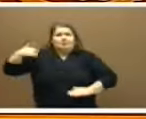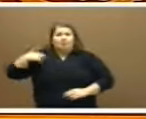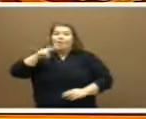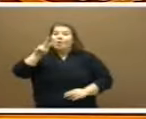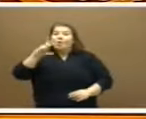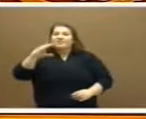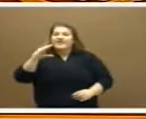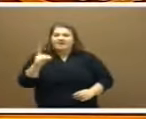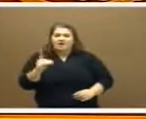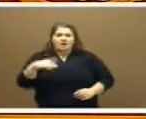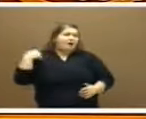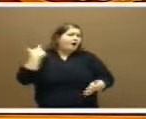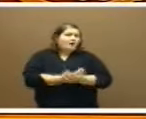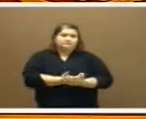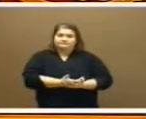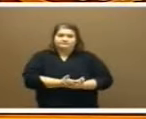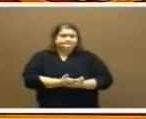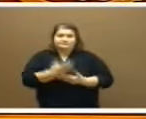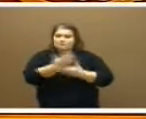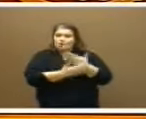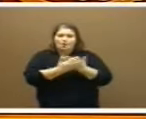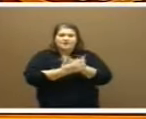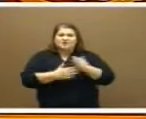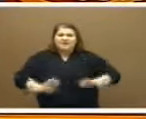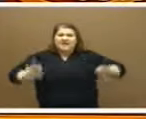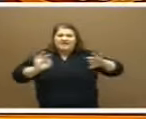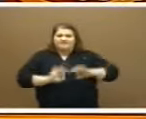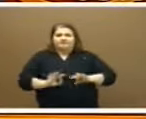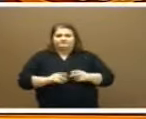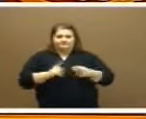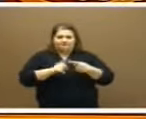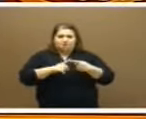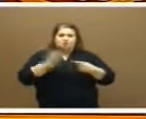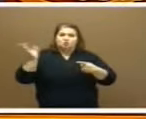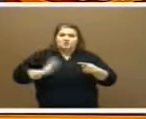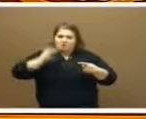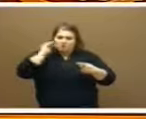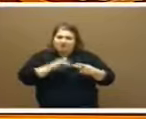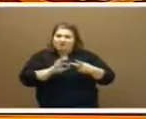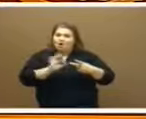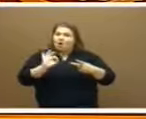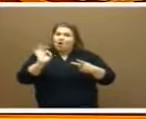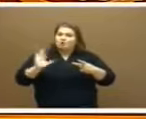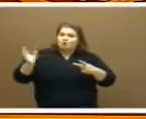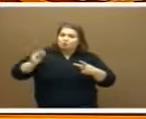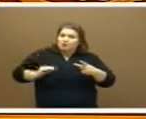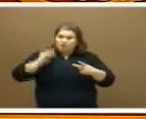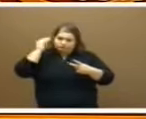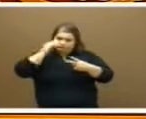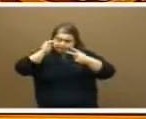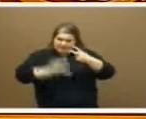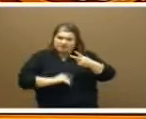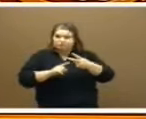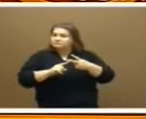no ha habido ningún gobierno que en un momento determinado no os haya o congelado el sueldo o rebajado el sueldo.